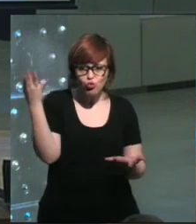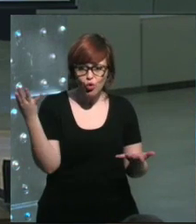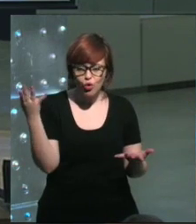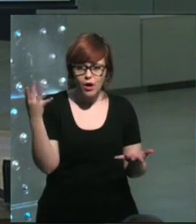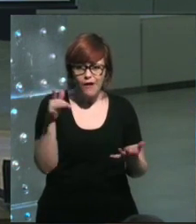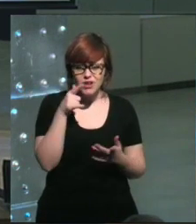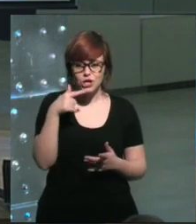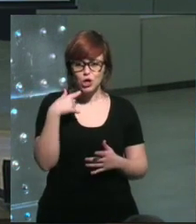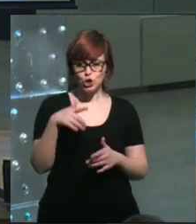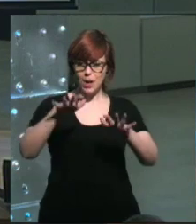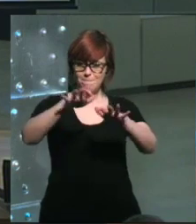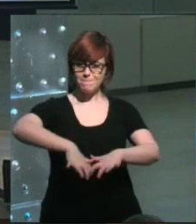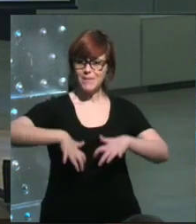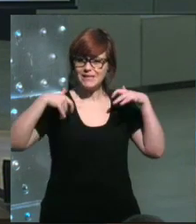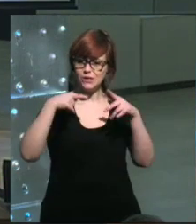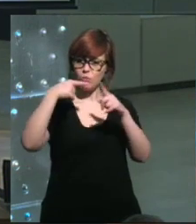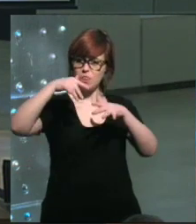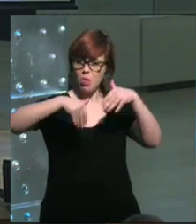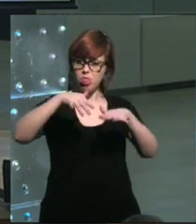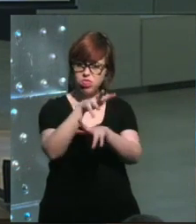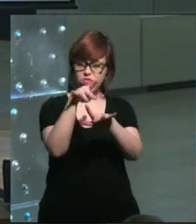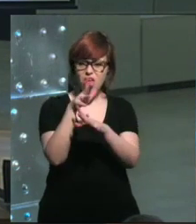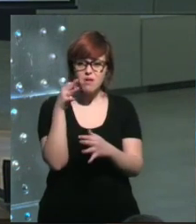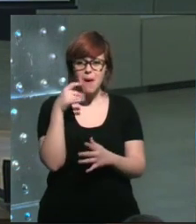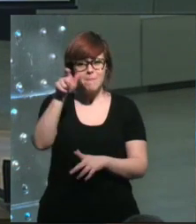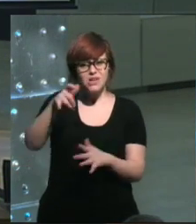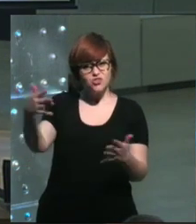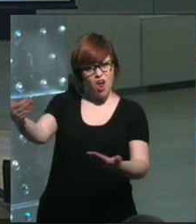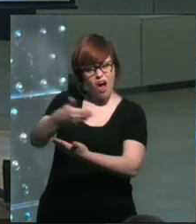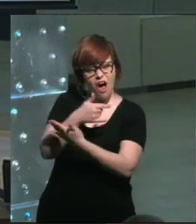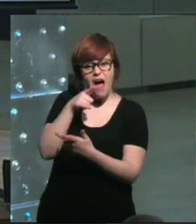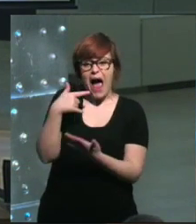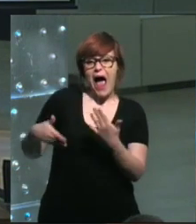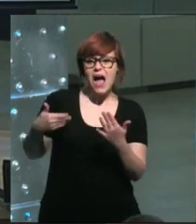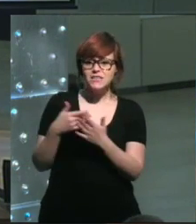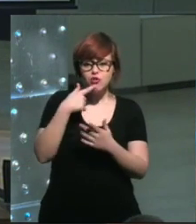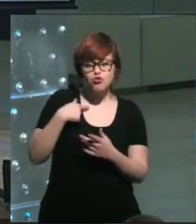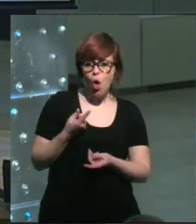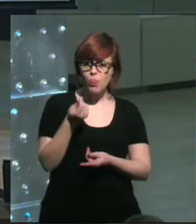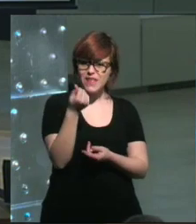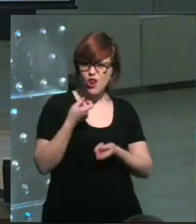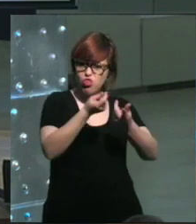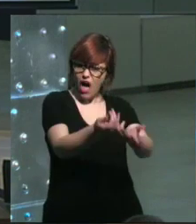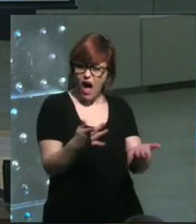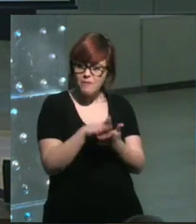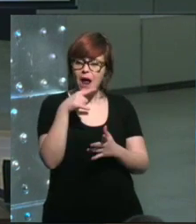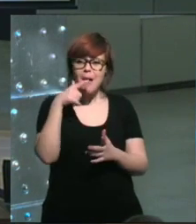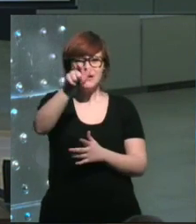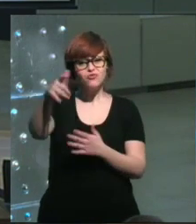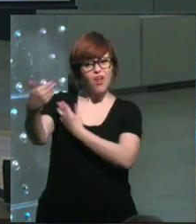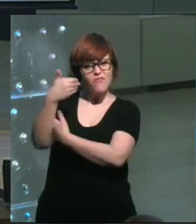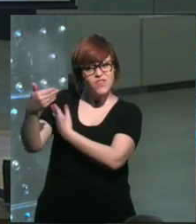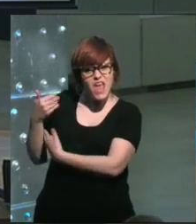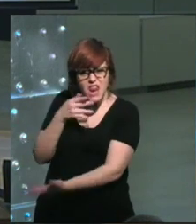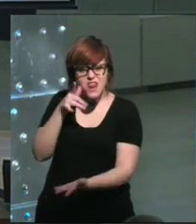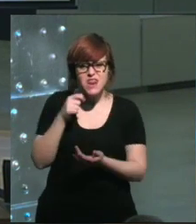si los mítines políticos la idea es que traer al mayor número posible de gente. Es más, pídeme dinero para que te ponga autobuses, que vengan ellos, que yo te lo doy. Pero me estás diciendo que vas a cobrar